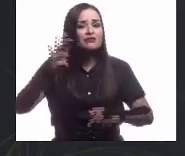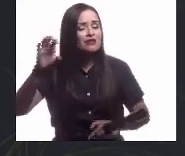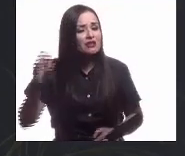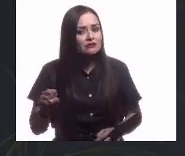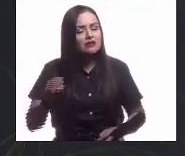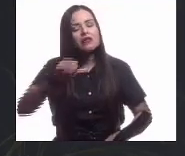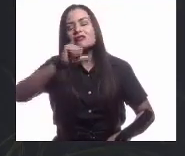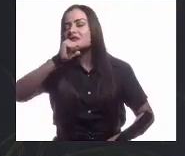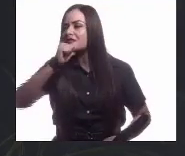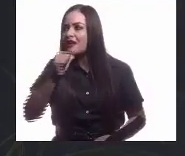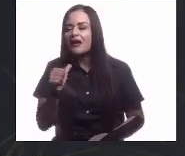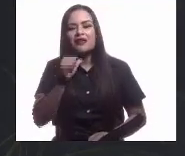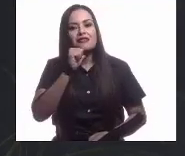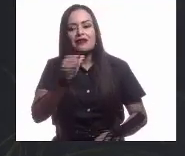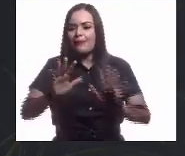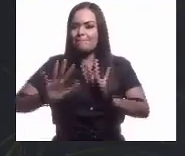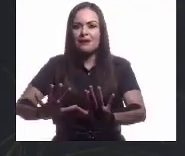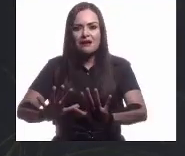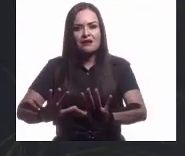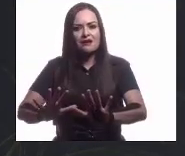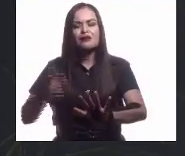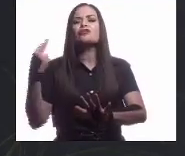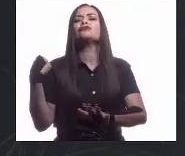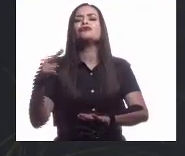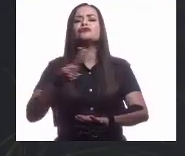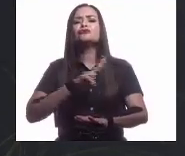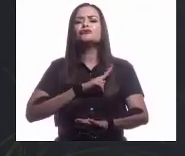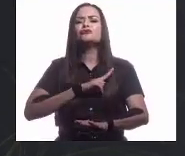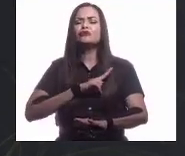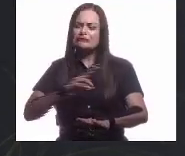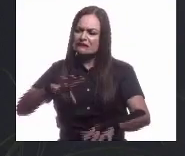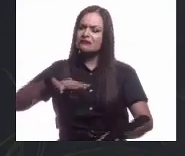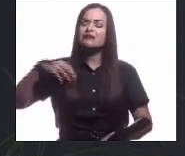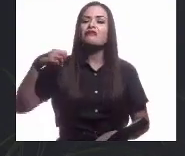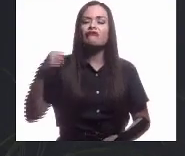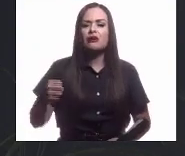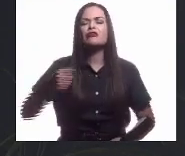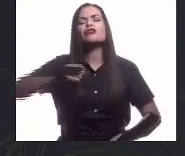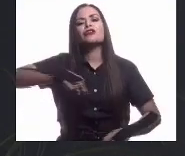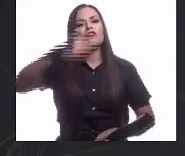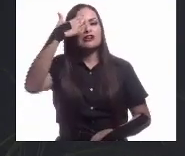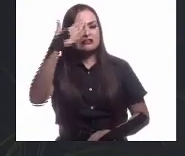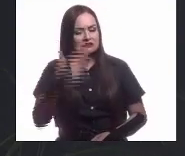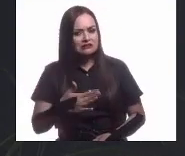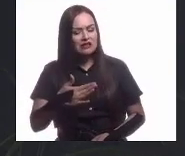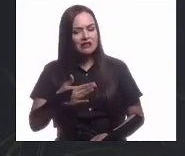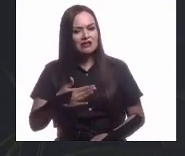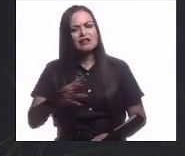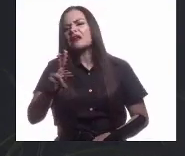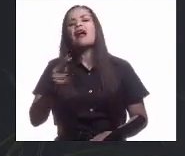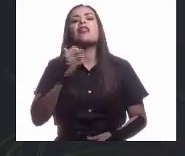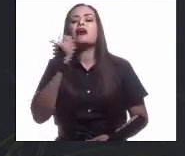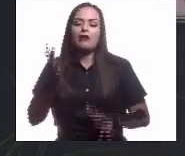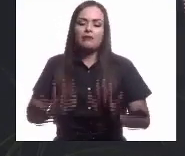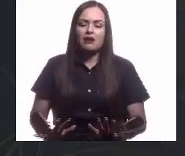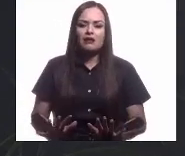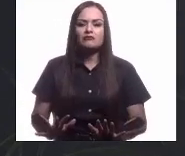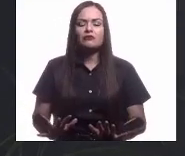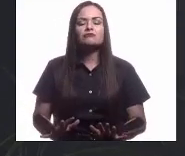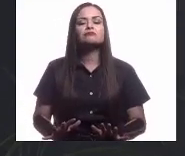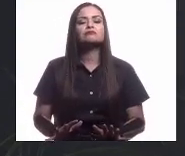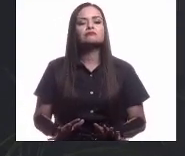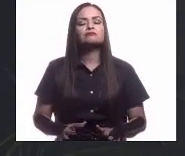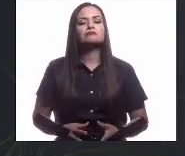Nada ni nadie podrá detenernos, solo nosotros mismos. Y estoy convencido de que no queremos y que no lo